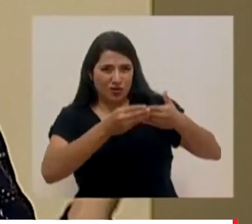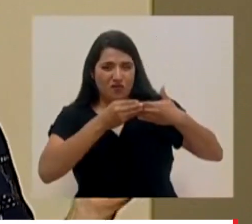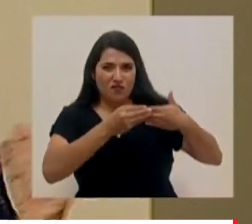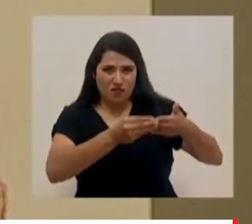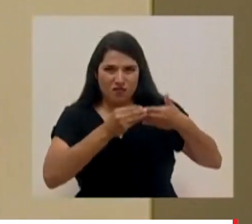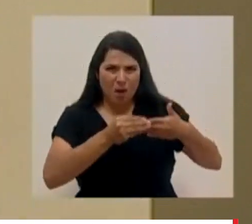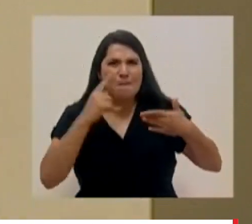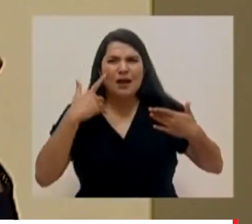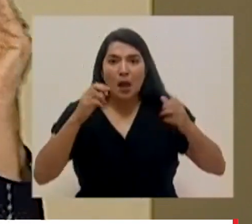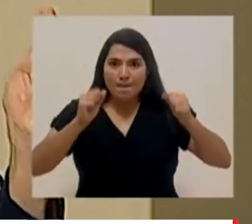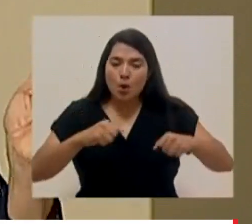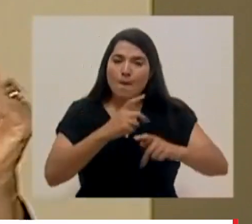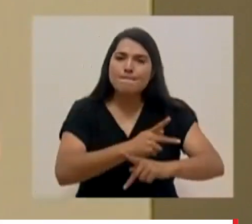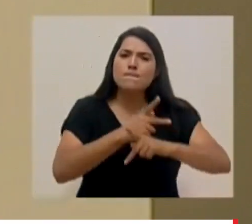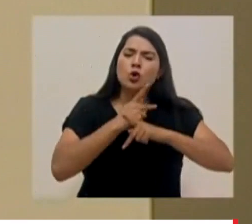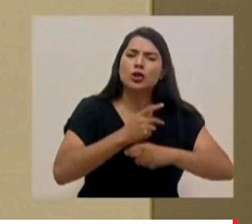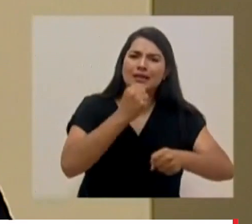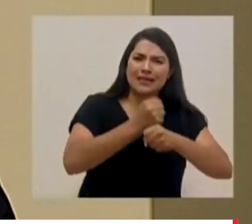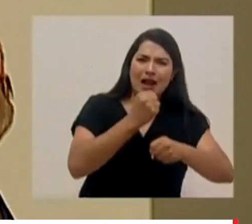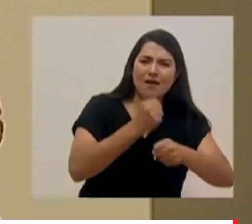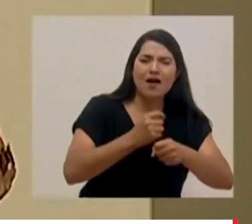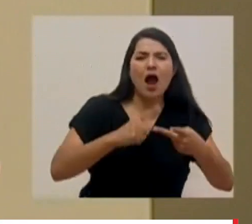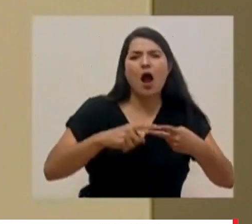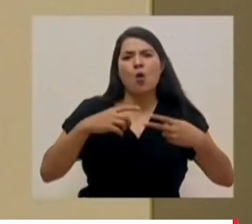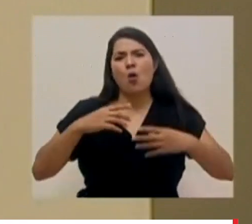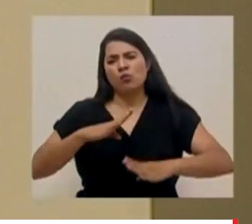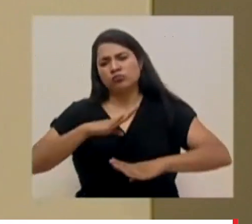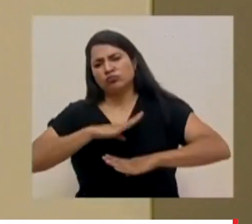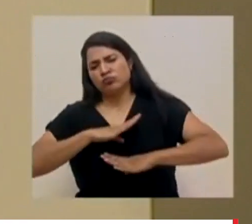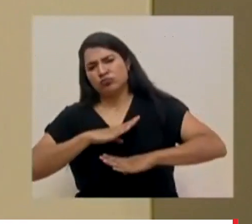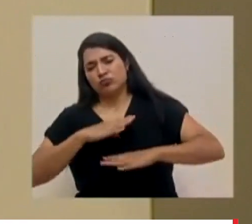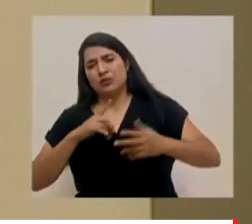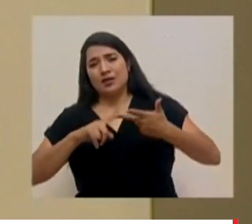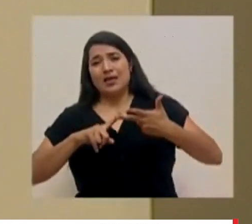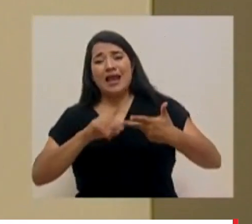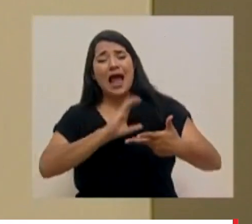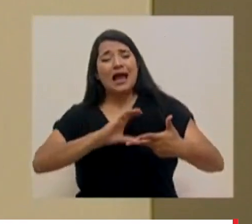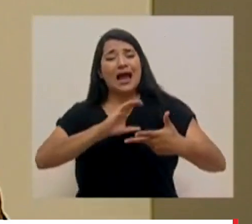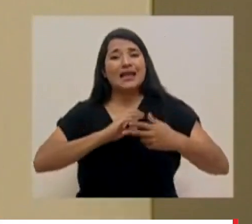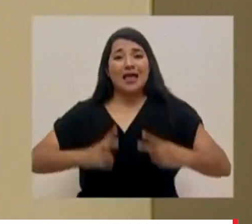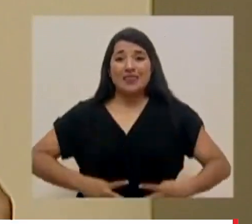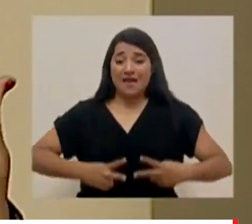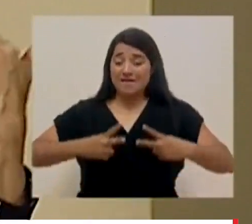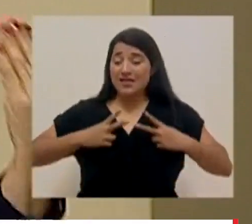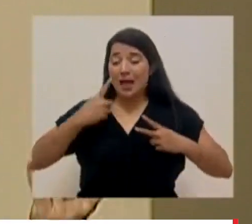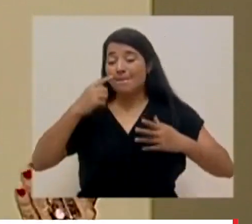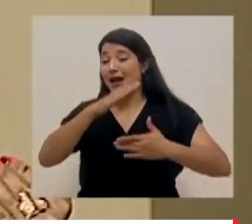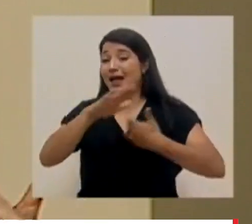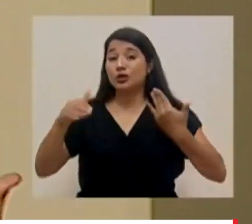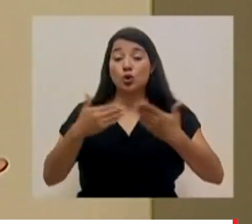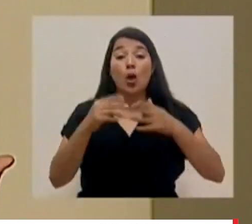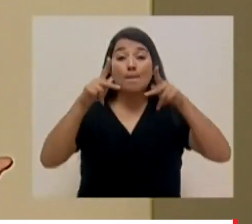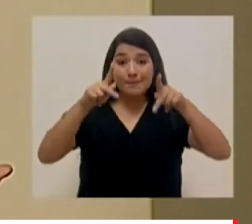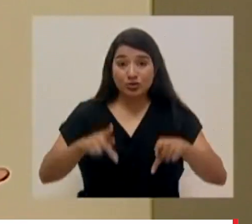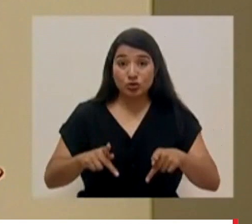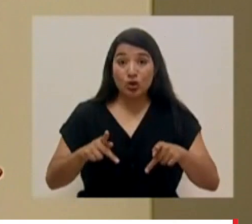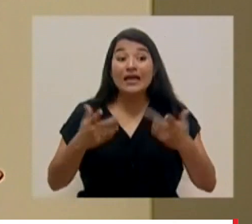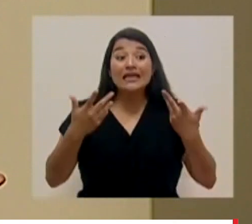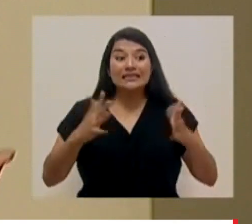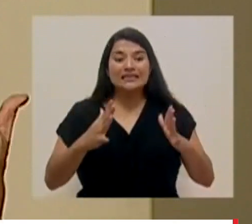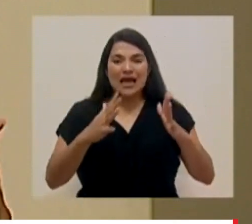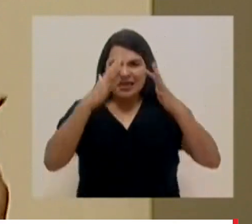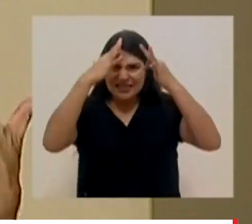proteger el empleo, el bienestar y la calidad de vida de todas las personas que han decidido emprender en